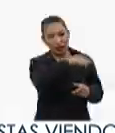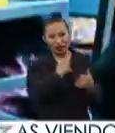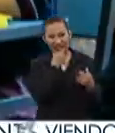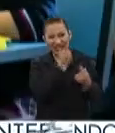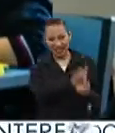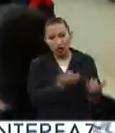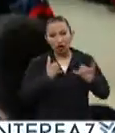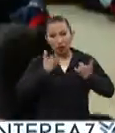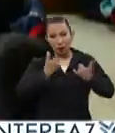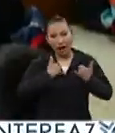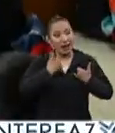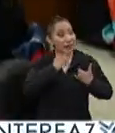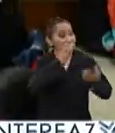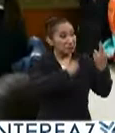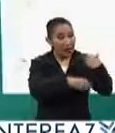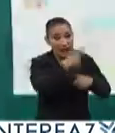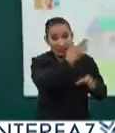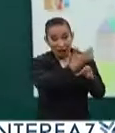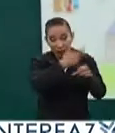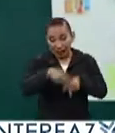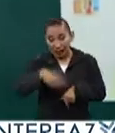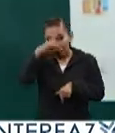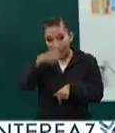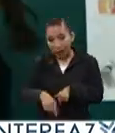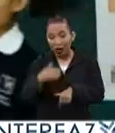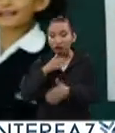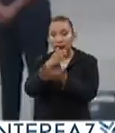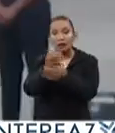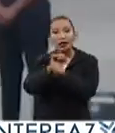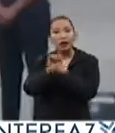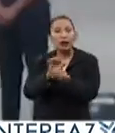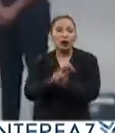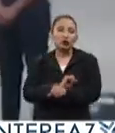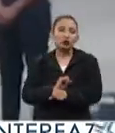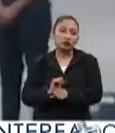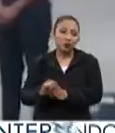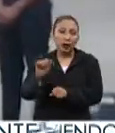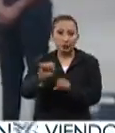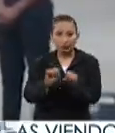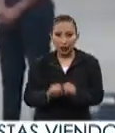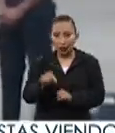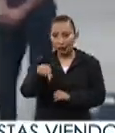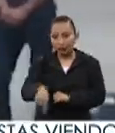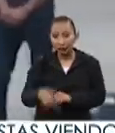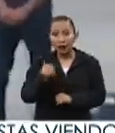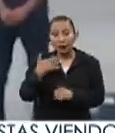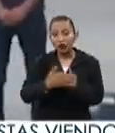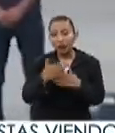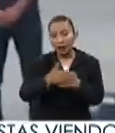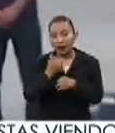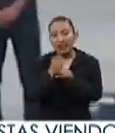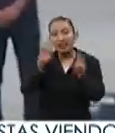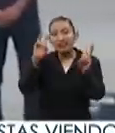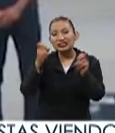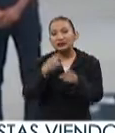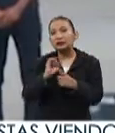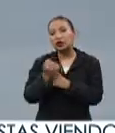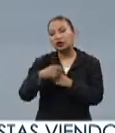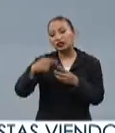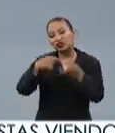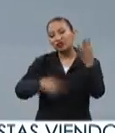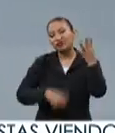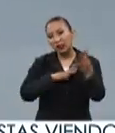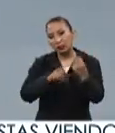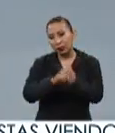estos niños y jóvenes a las aulas mexicanas sea más tersa. En la próxima entrega abordaremos las situaciones a las que se